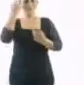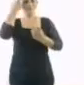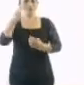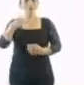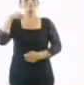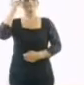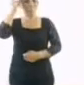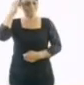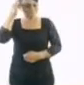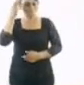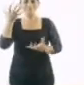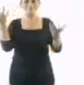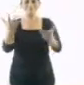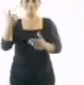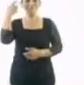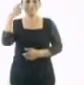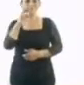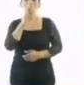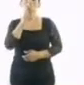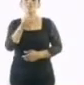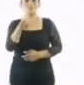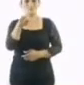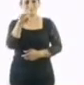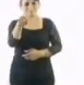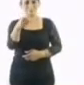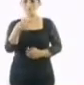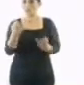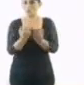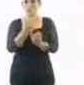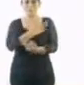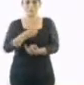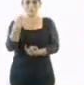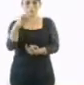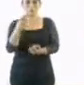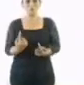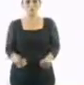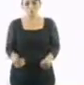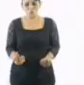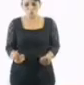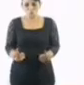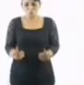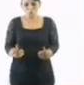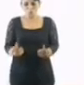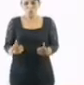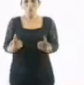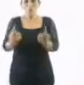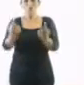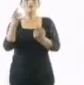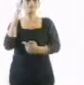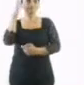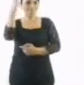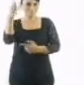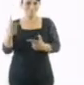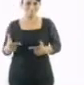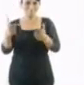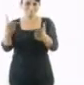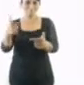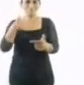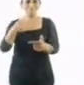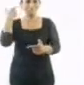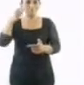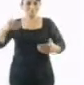gobernadora para servirte, para crear un mejor Querétaro, tanto para ti como para tus hijos y hasta para las